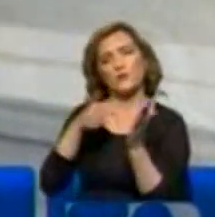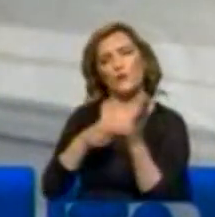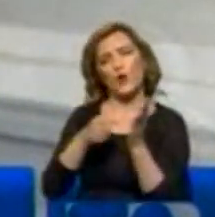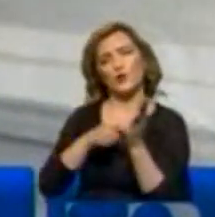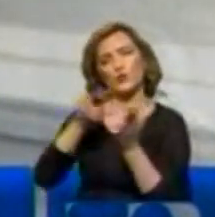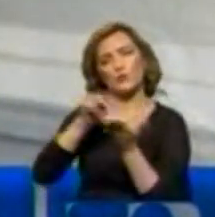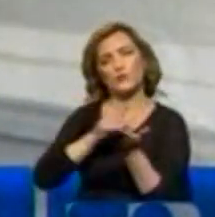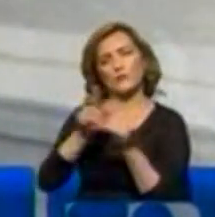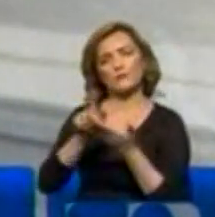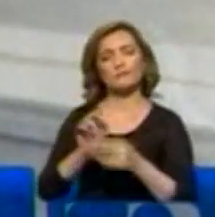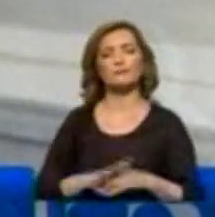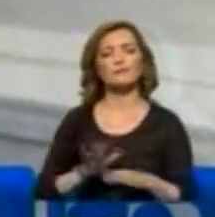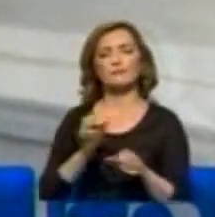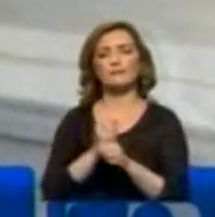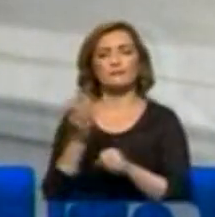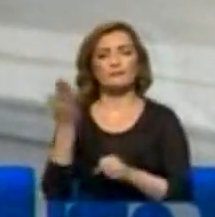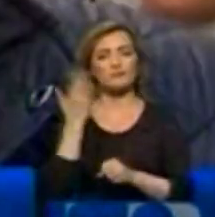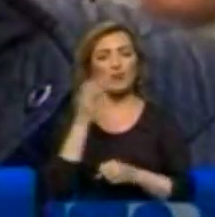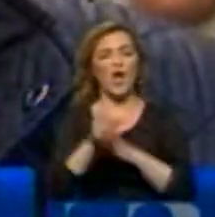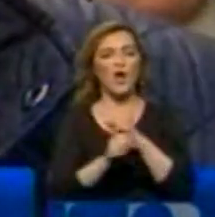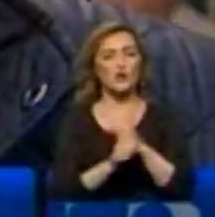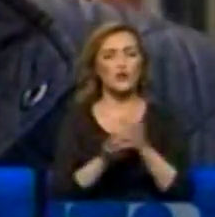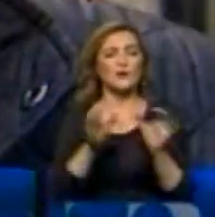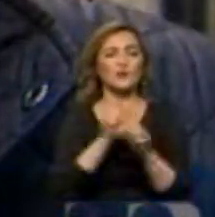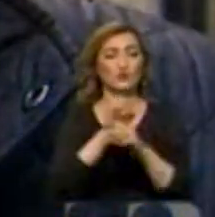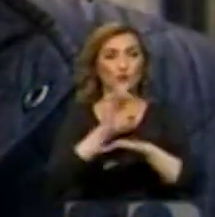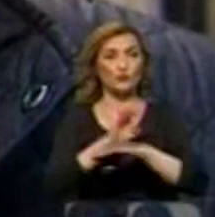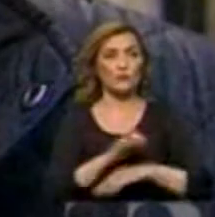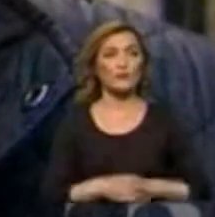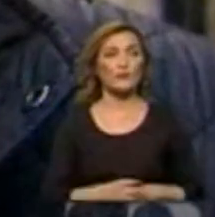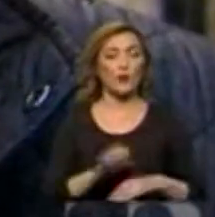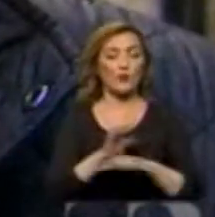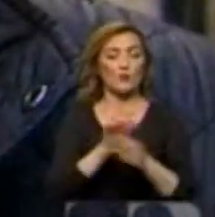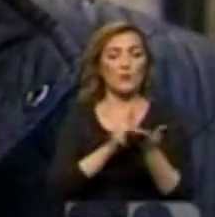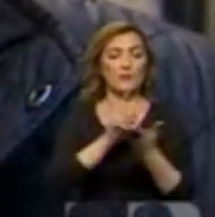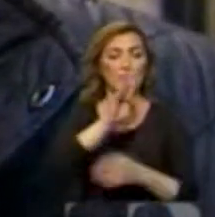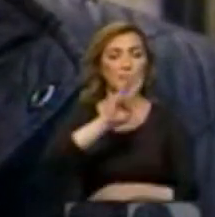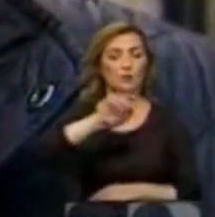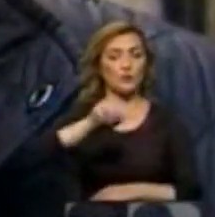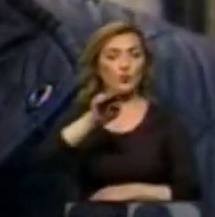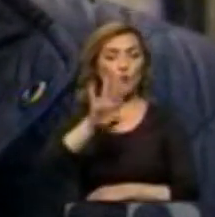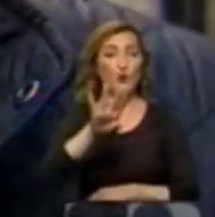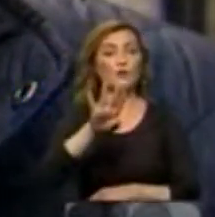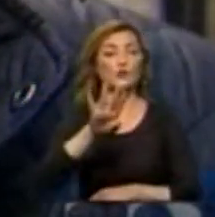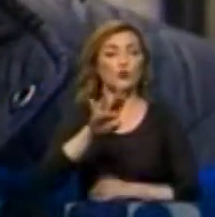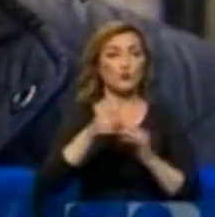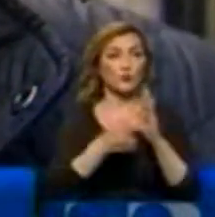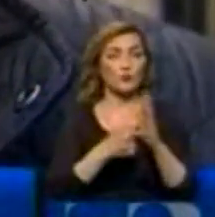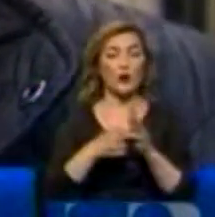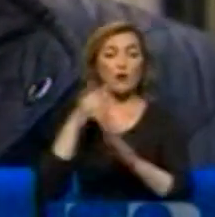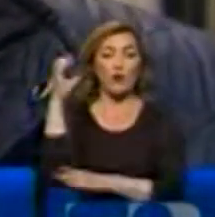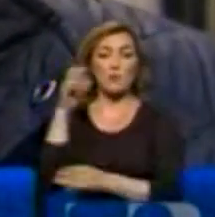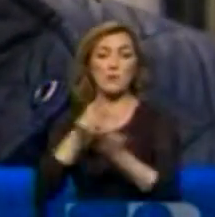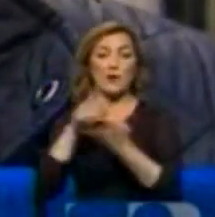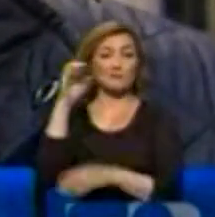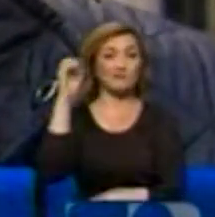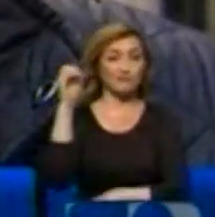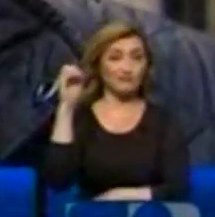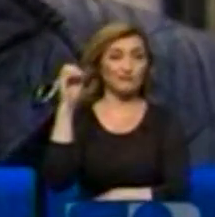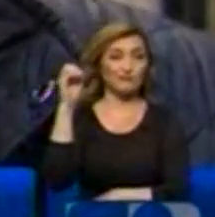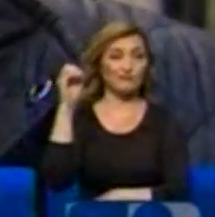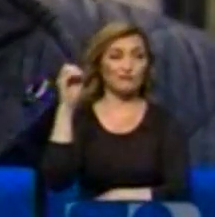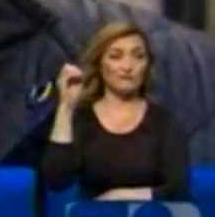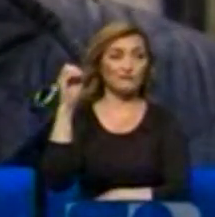arancelarias. Esto lo ha venido haciendo el Ecuador en los últimos años. Ecuador paga 6.4% de arancel, Colombia paga cero.